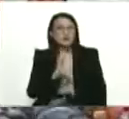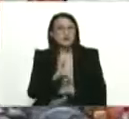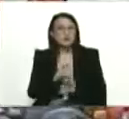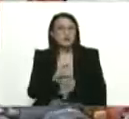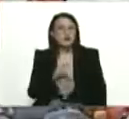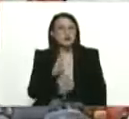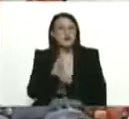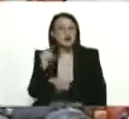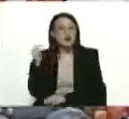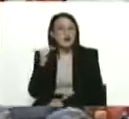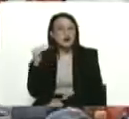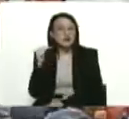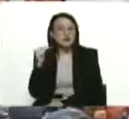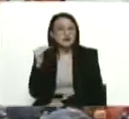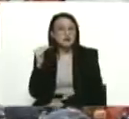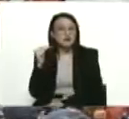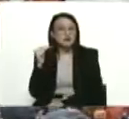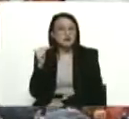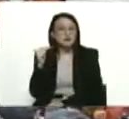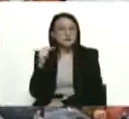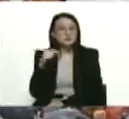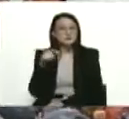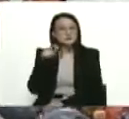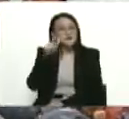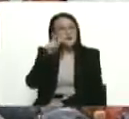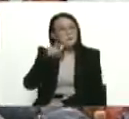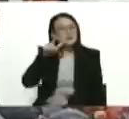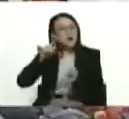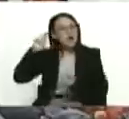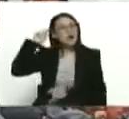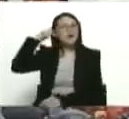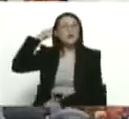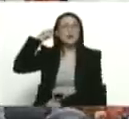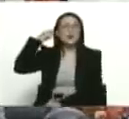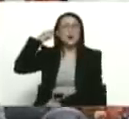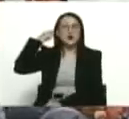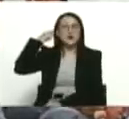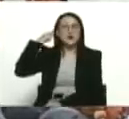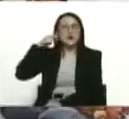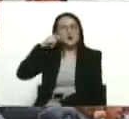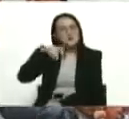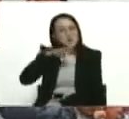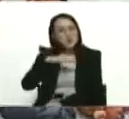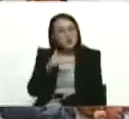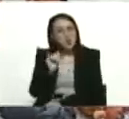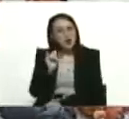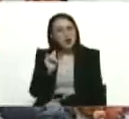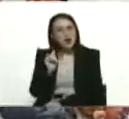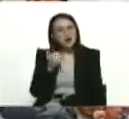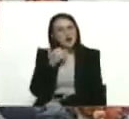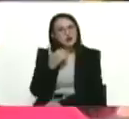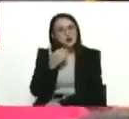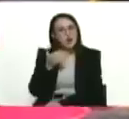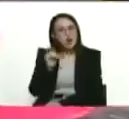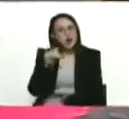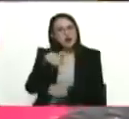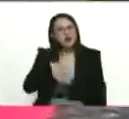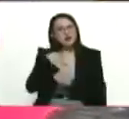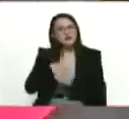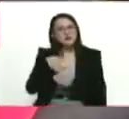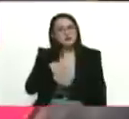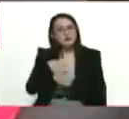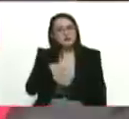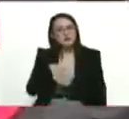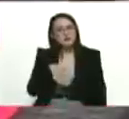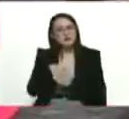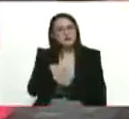negativo, porque esa gente se acuerda de que el pueblo existe cuando hay elecciones.